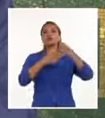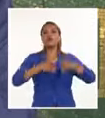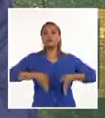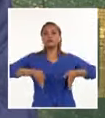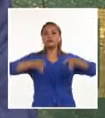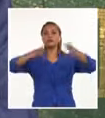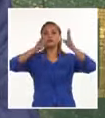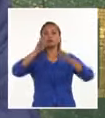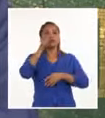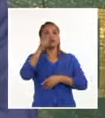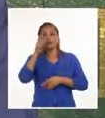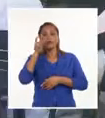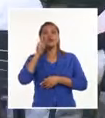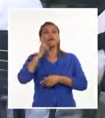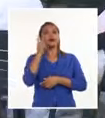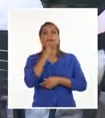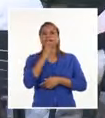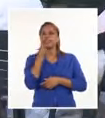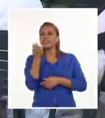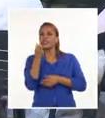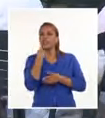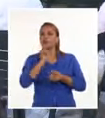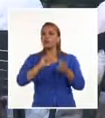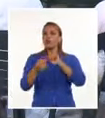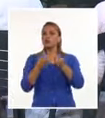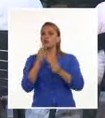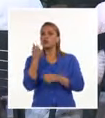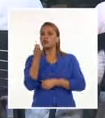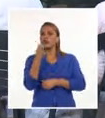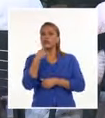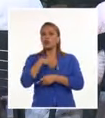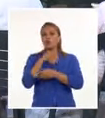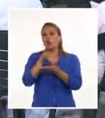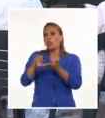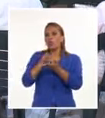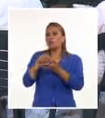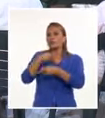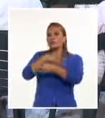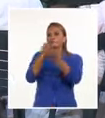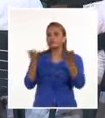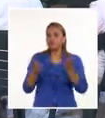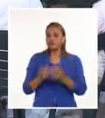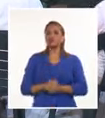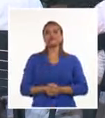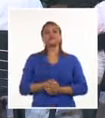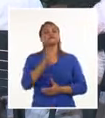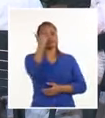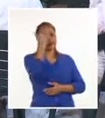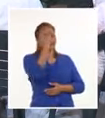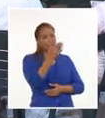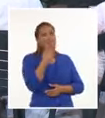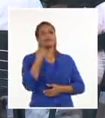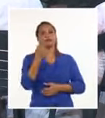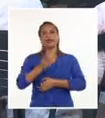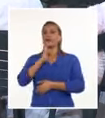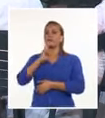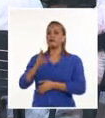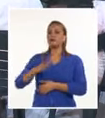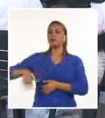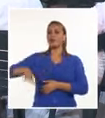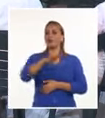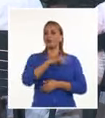un observatorio contra la injerencia. Muchas gracias, secretario Sacha Llorenti, por su presentación, por la respuesta que ha dado a las